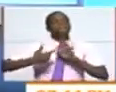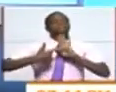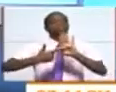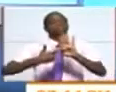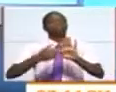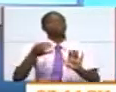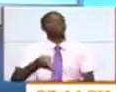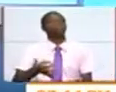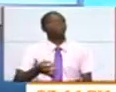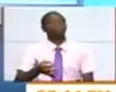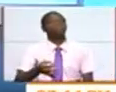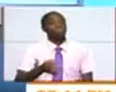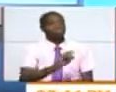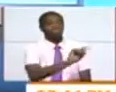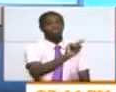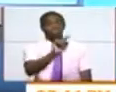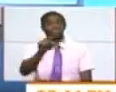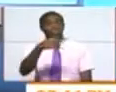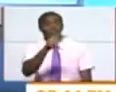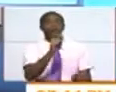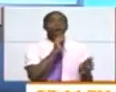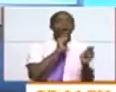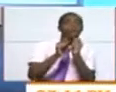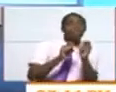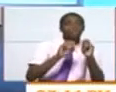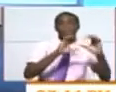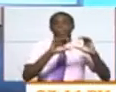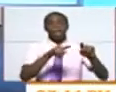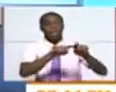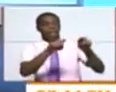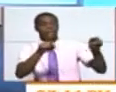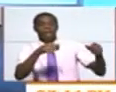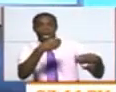así como lo están haciendo muchos comunicadores y periodistas,